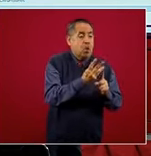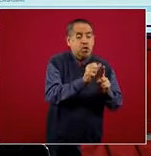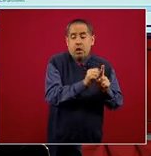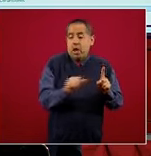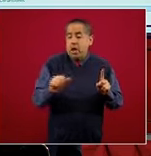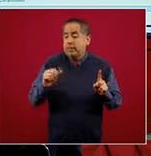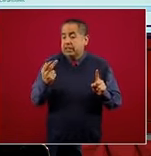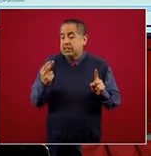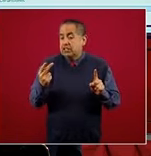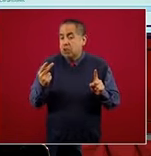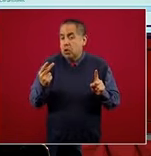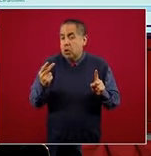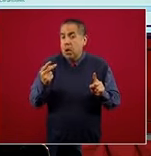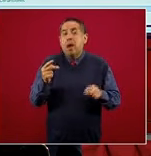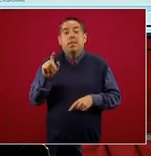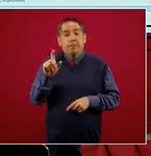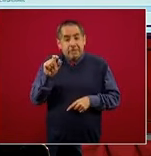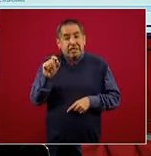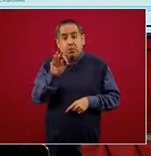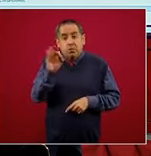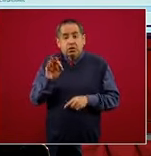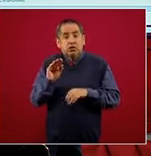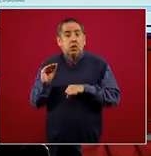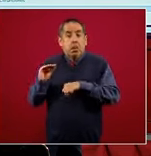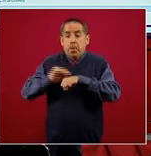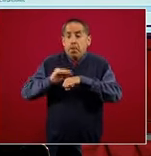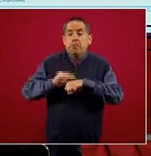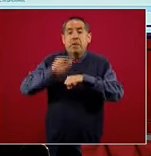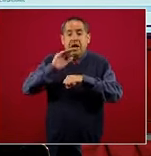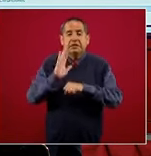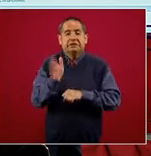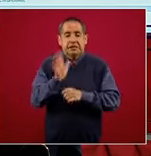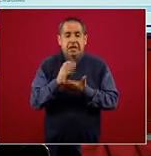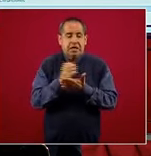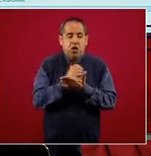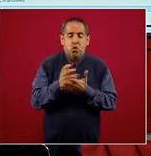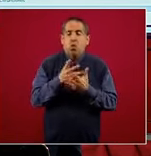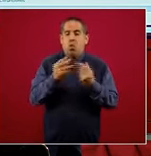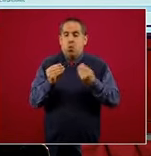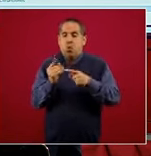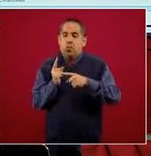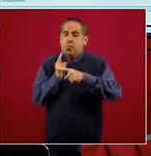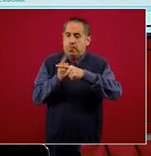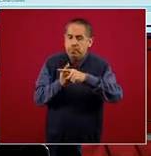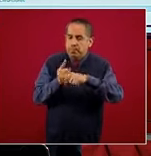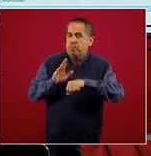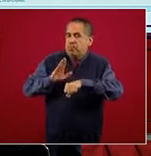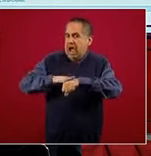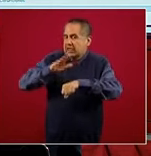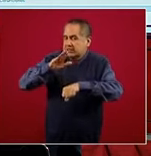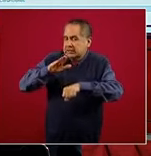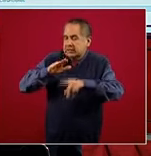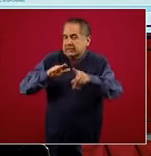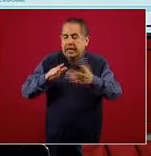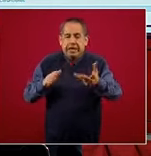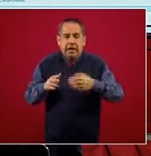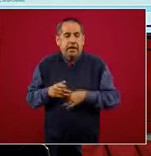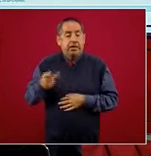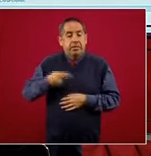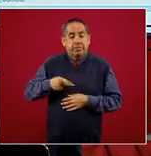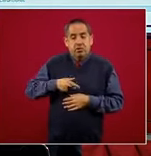un 20% más de recuperados, ese fue el incremento. Y como ya lo decíamos, en el caso de las